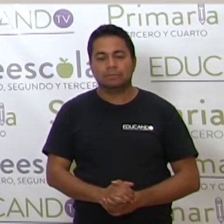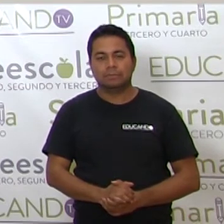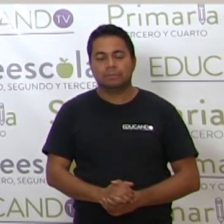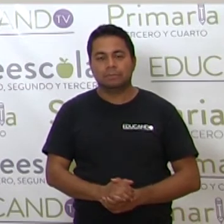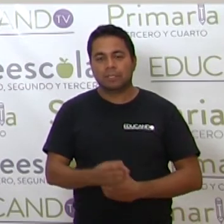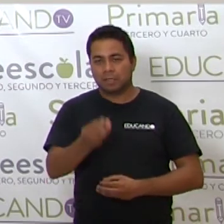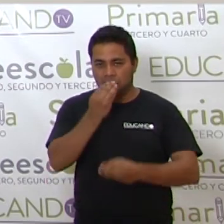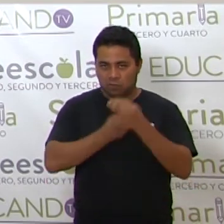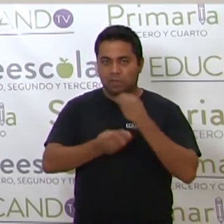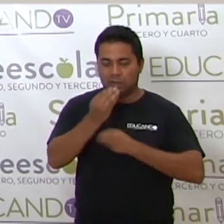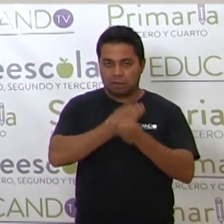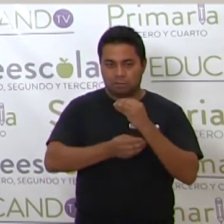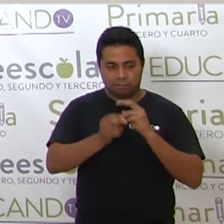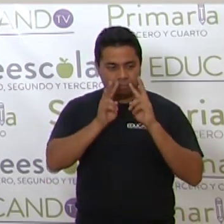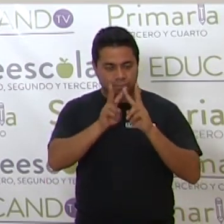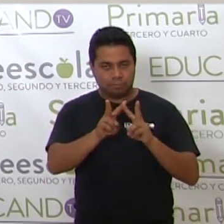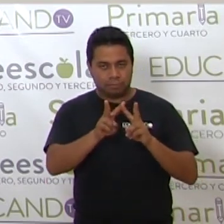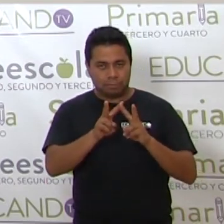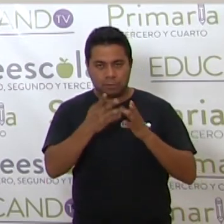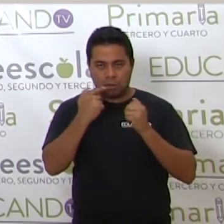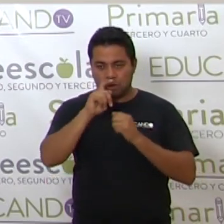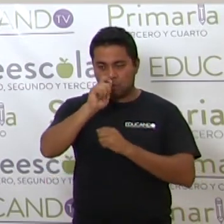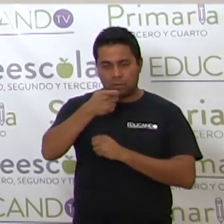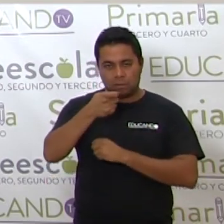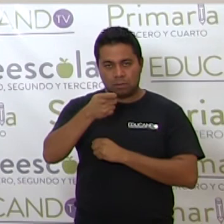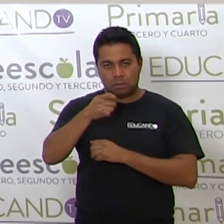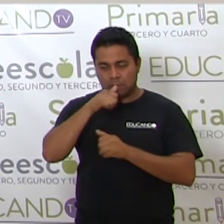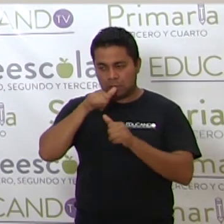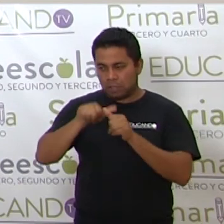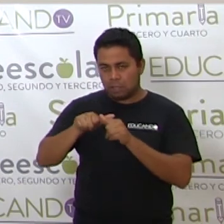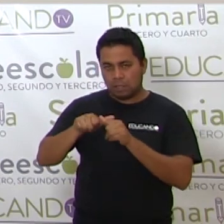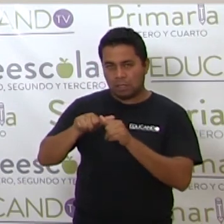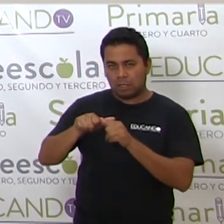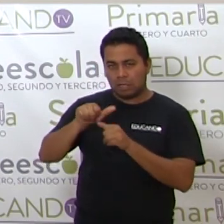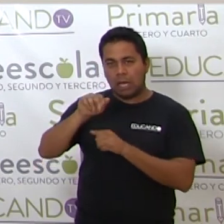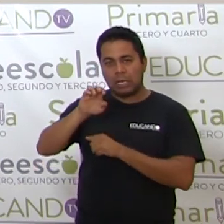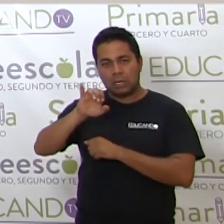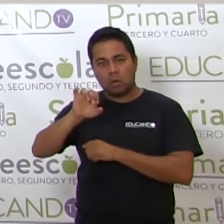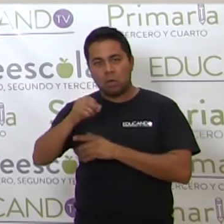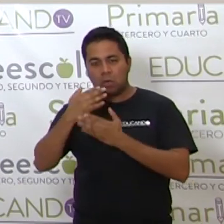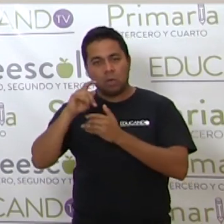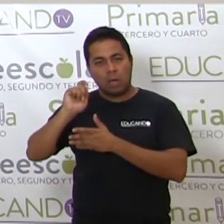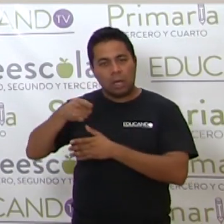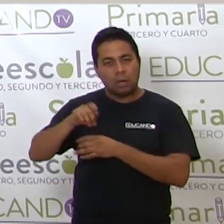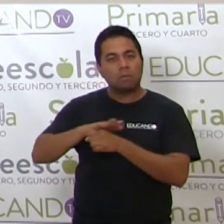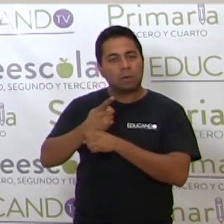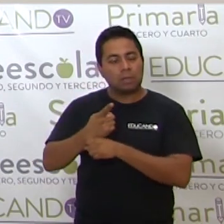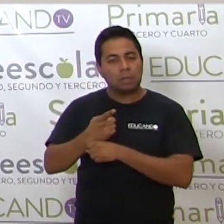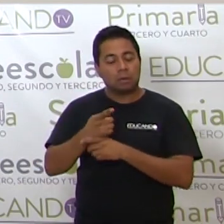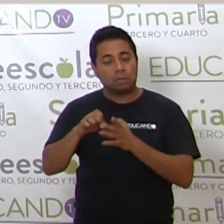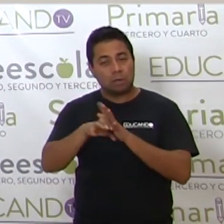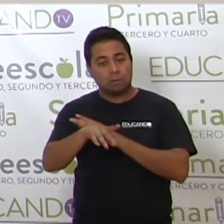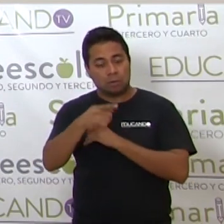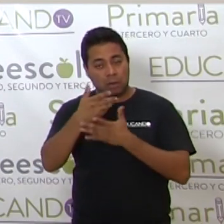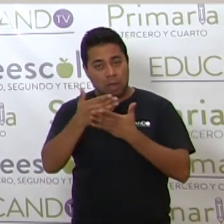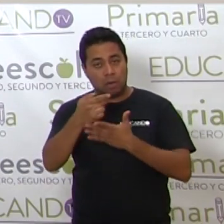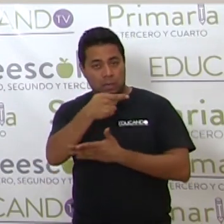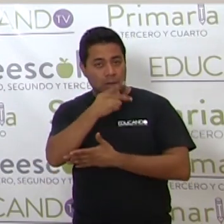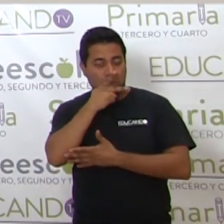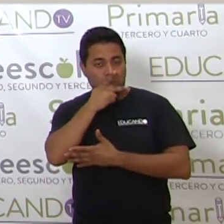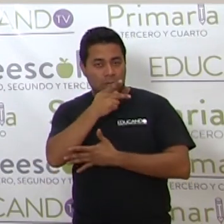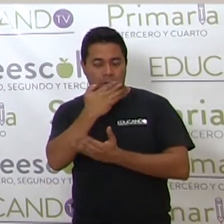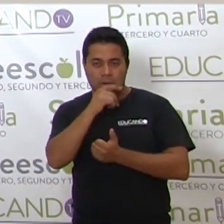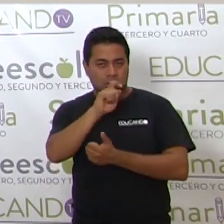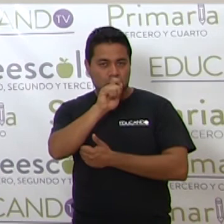comiendo y ya viste porque no tienen acento las letras de nuestro alfabético porque en este caso la palabra comiendo nos